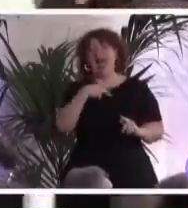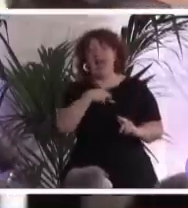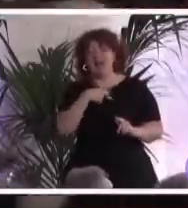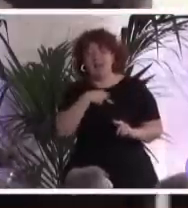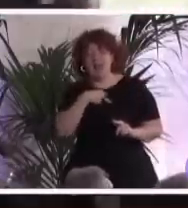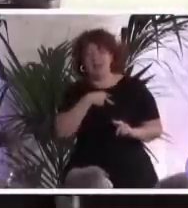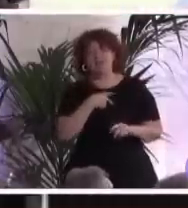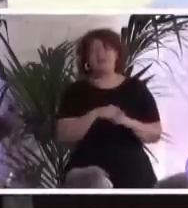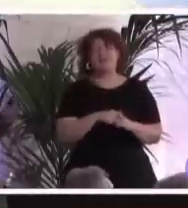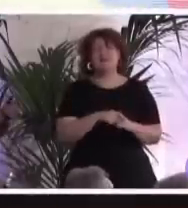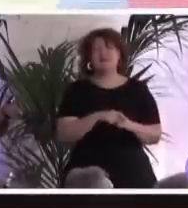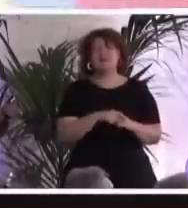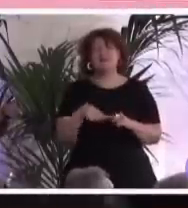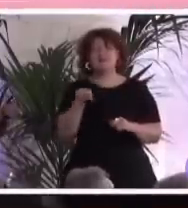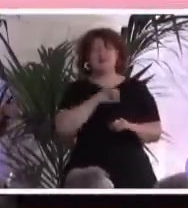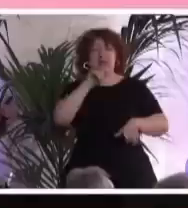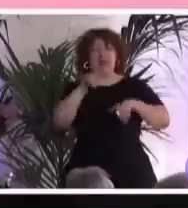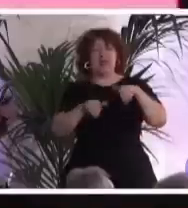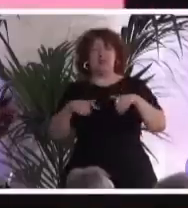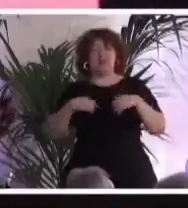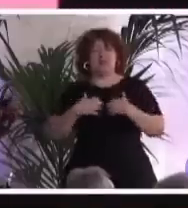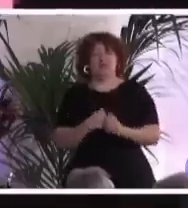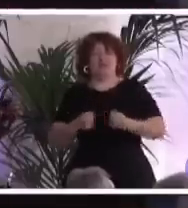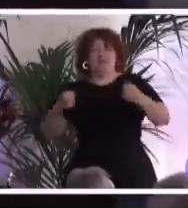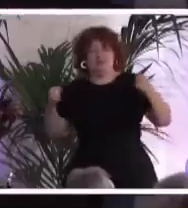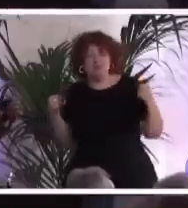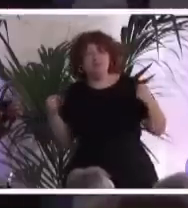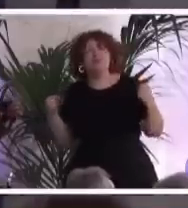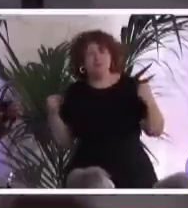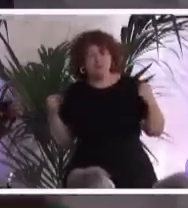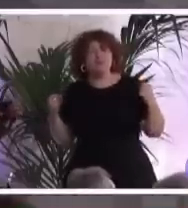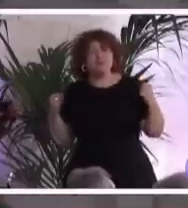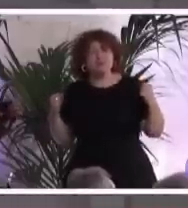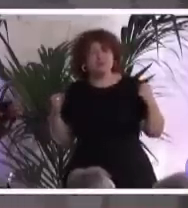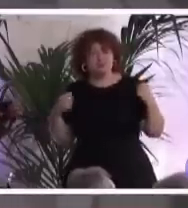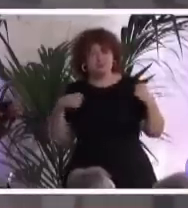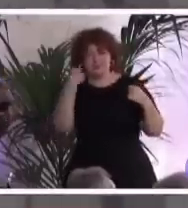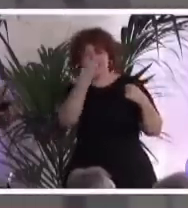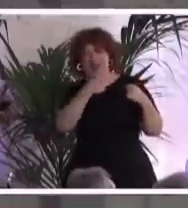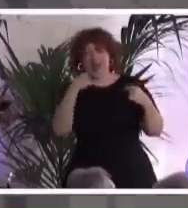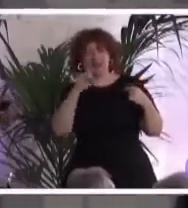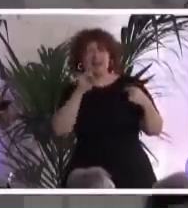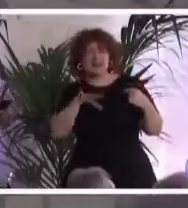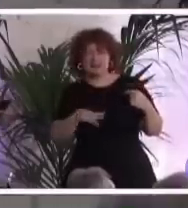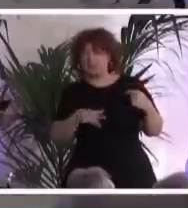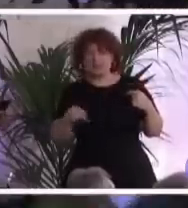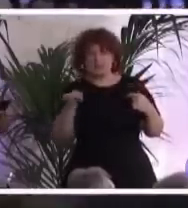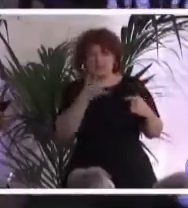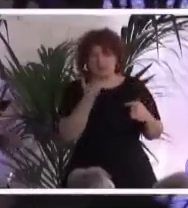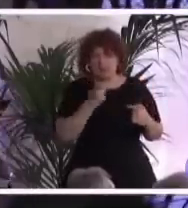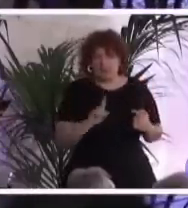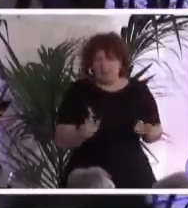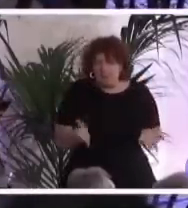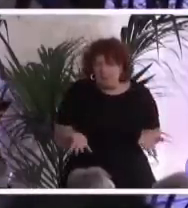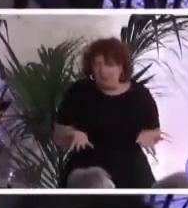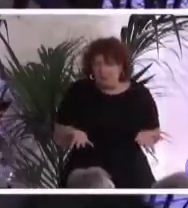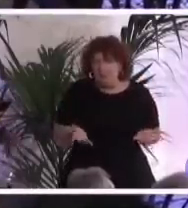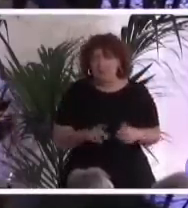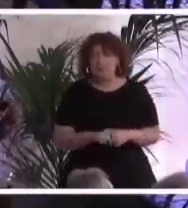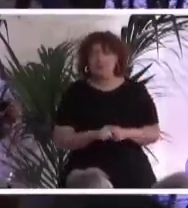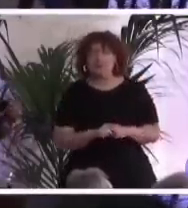debate electoral se abre la chaqueta y empieza a aparecer un rostro que casi nadie conoce